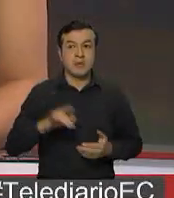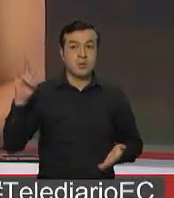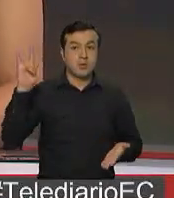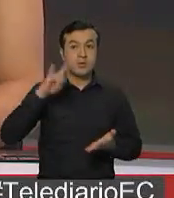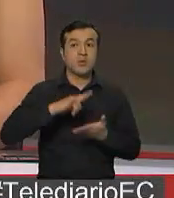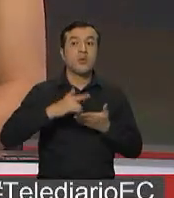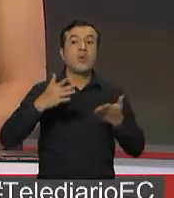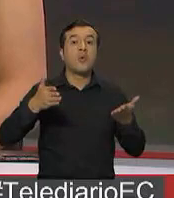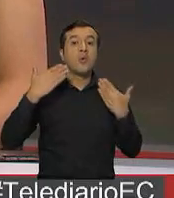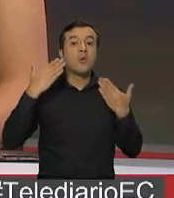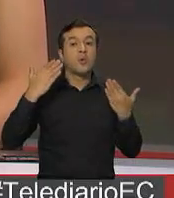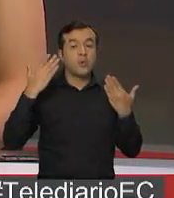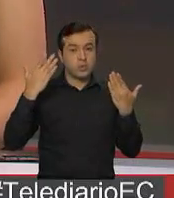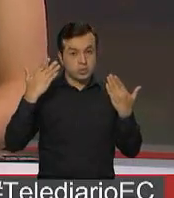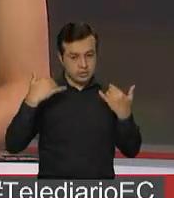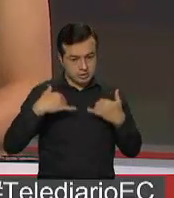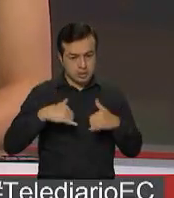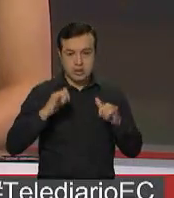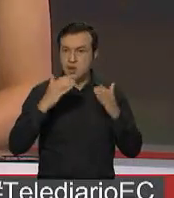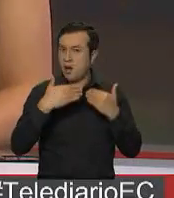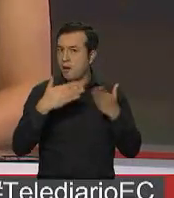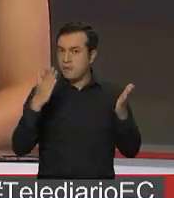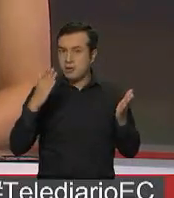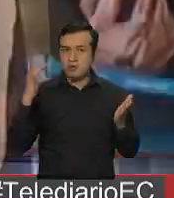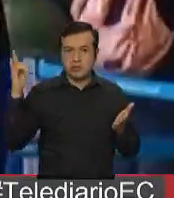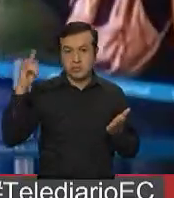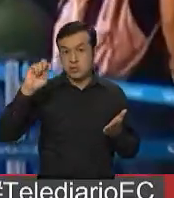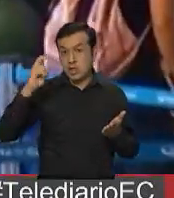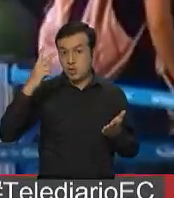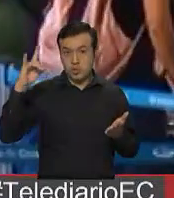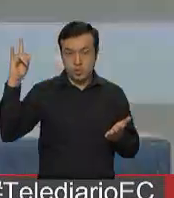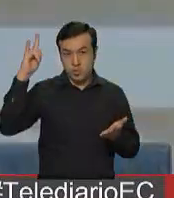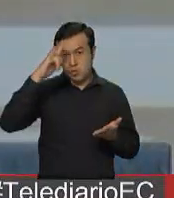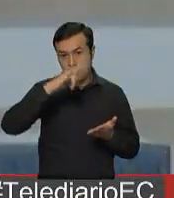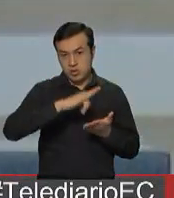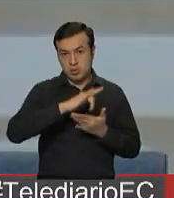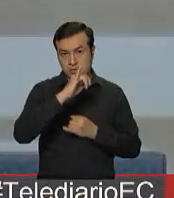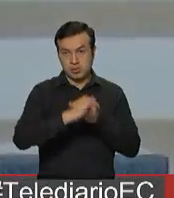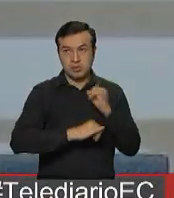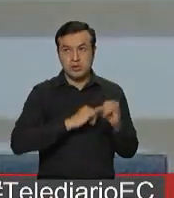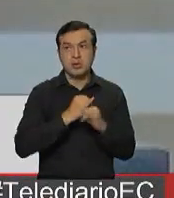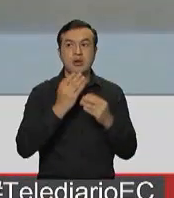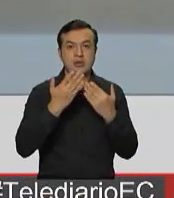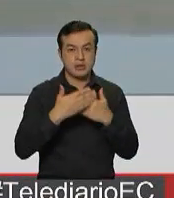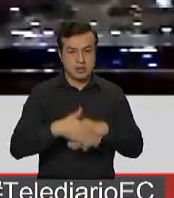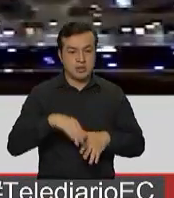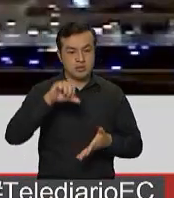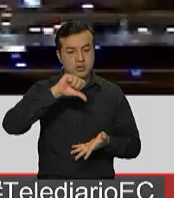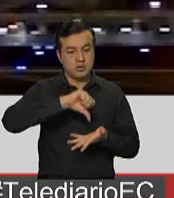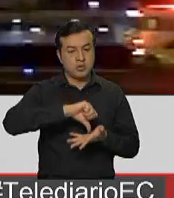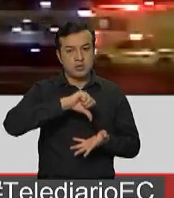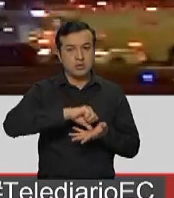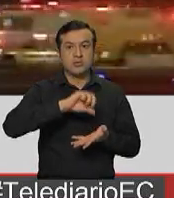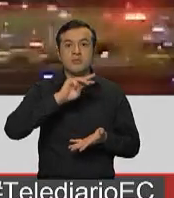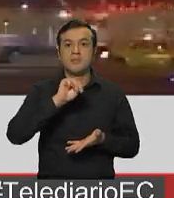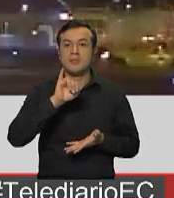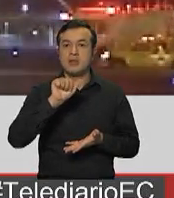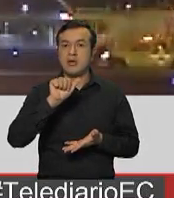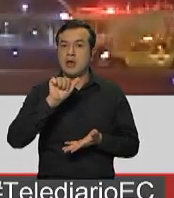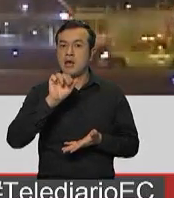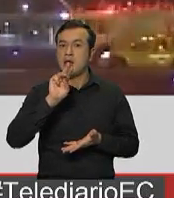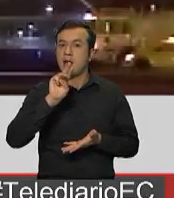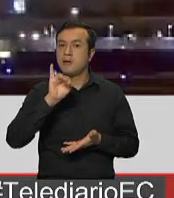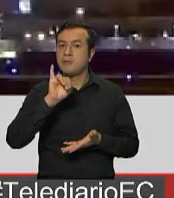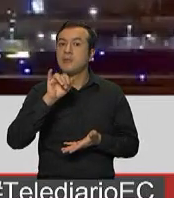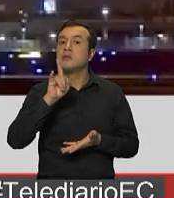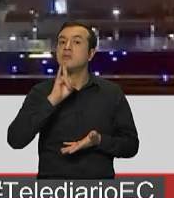de Guayaquil continúa sus operaciones y ya recibió su segundo vuelo comercial internacional conectando la ciudad de Miami con el puerto